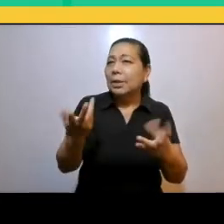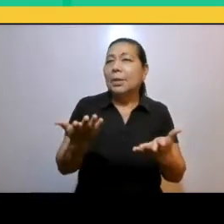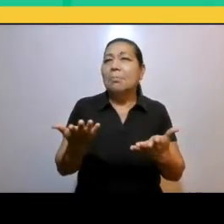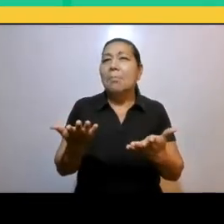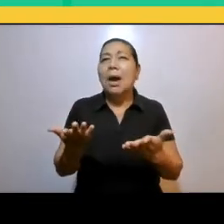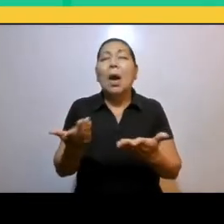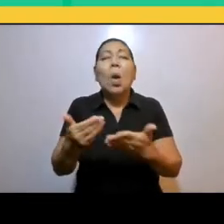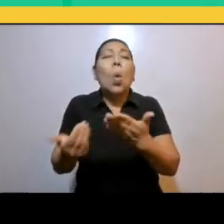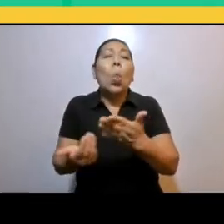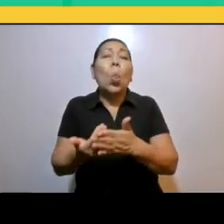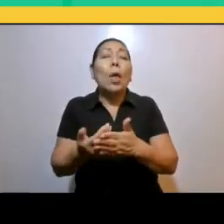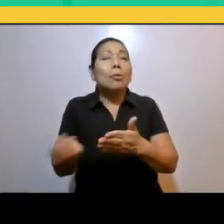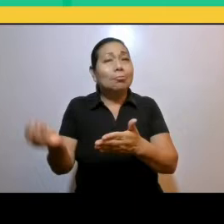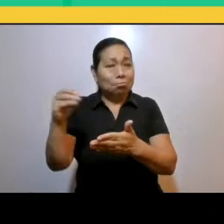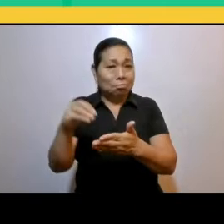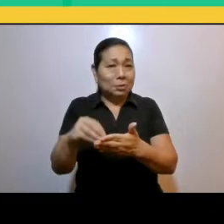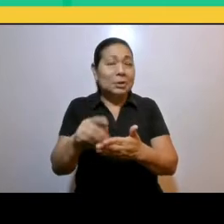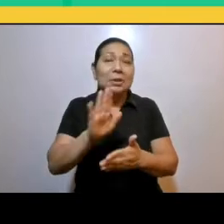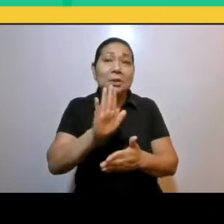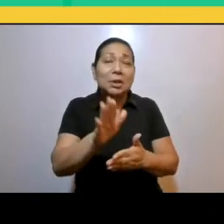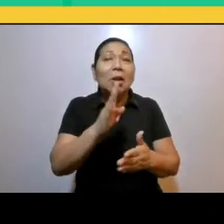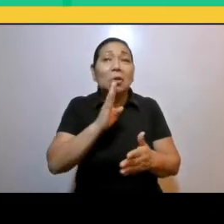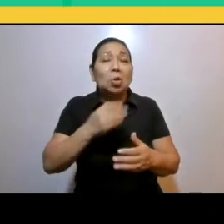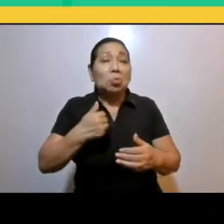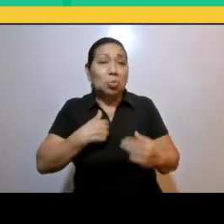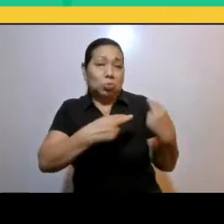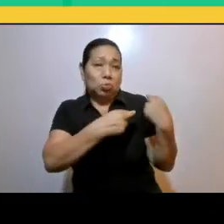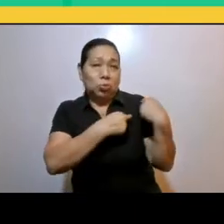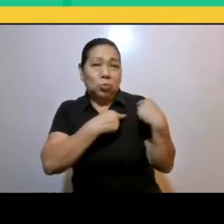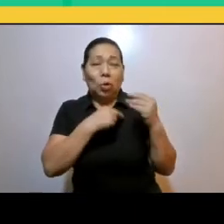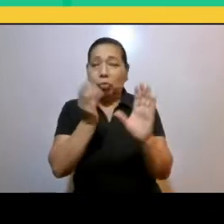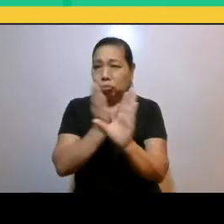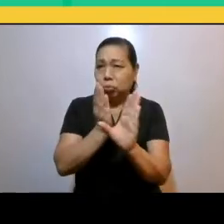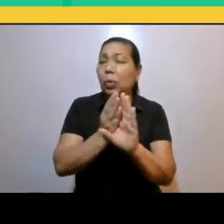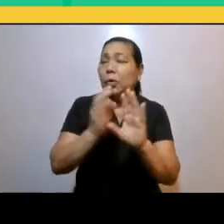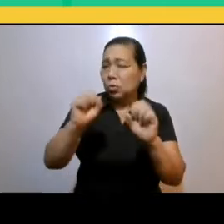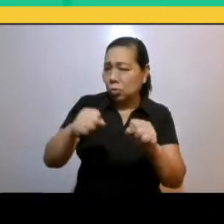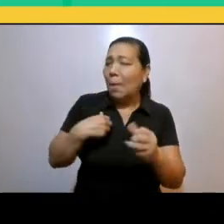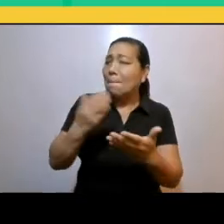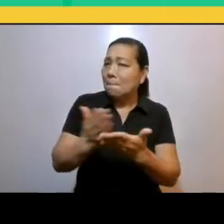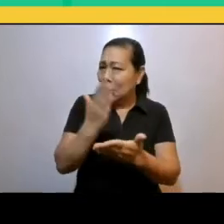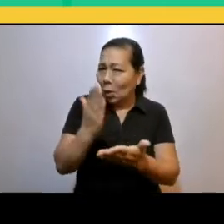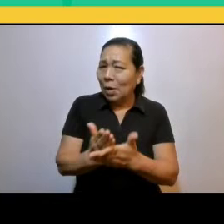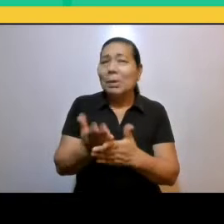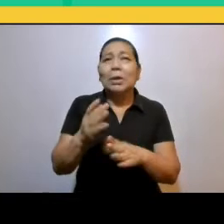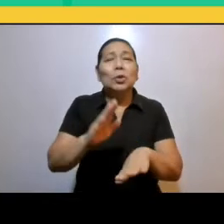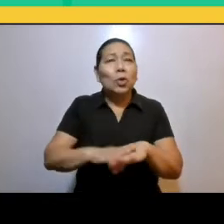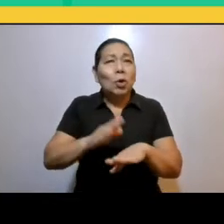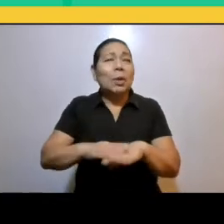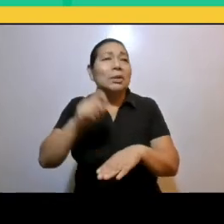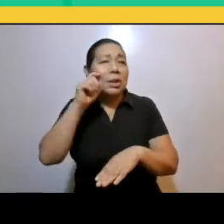médica. Yo puedo complementar desde el lado psicológico, donde también he recibido algunas consultas en temas de sexualidad